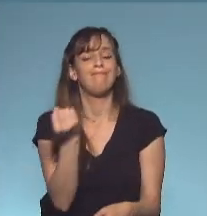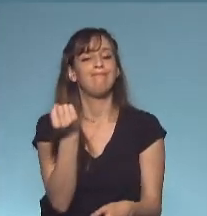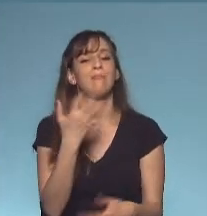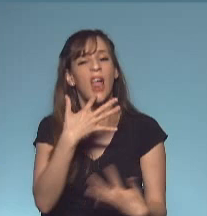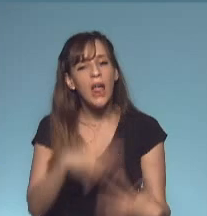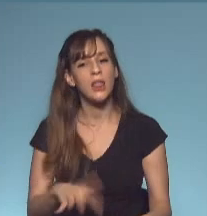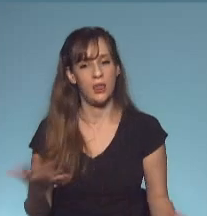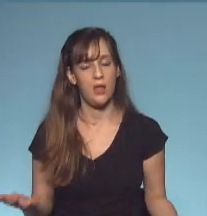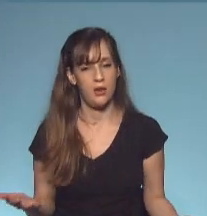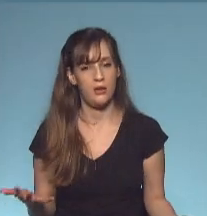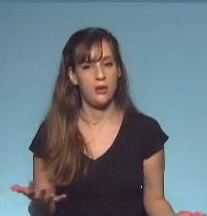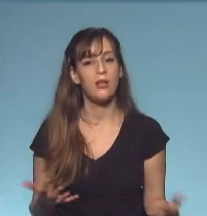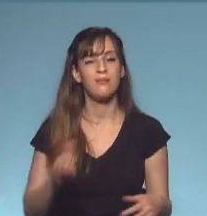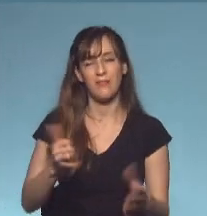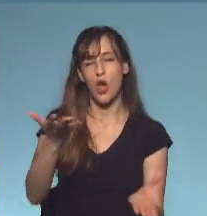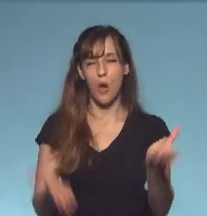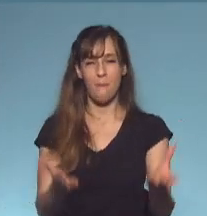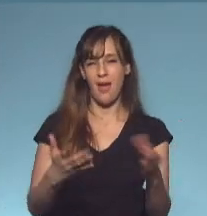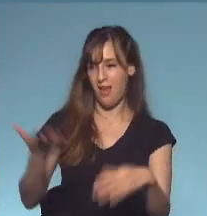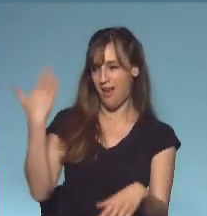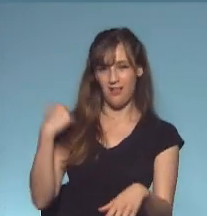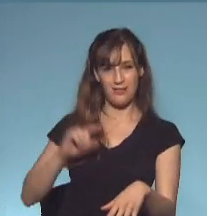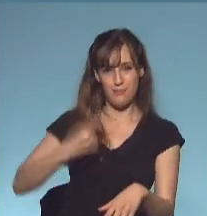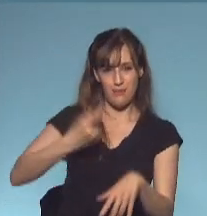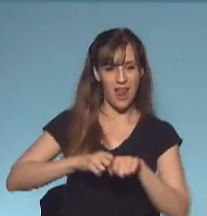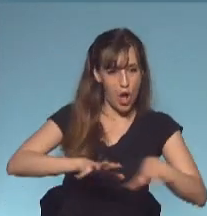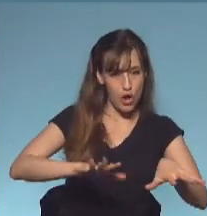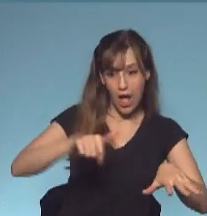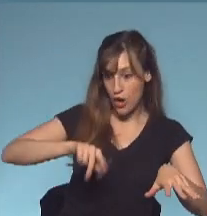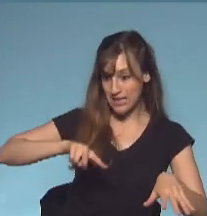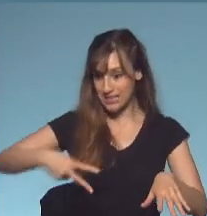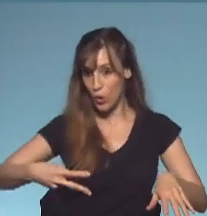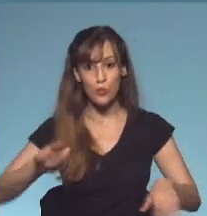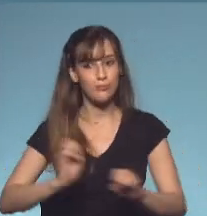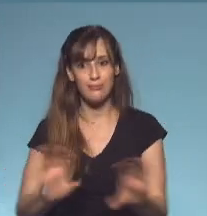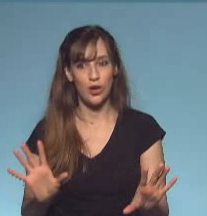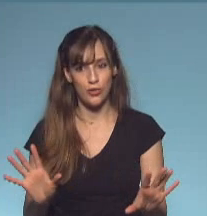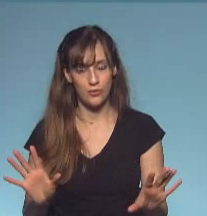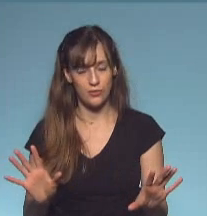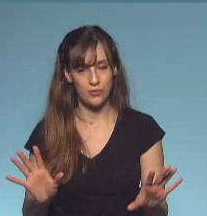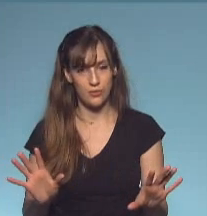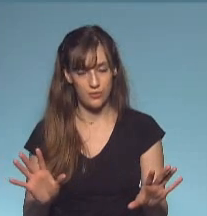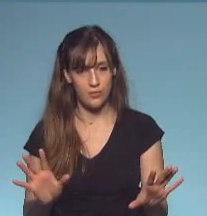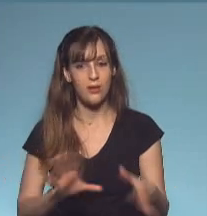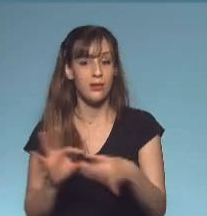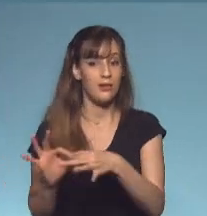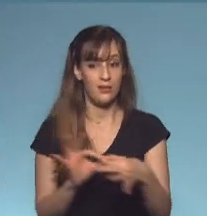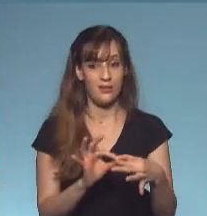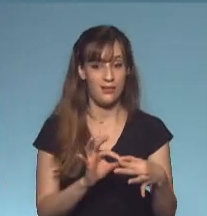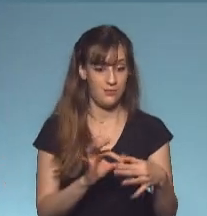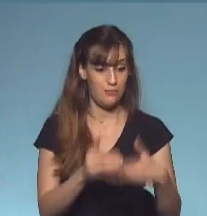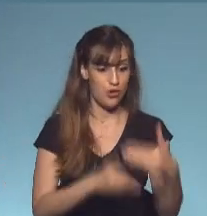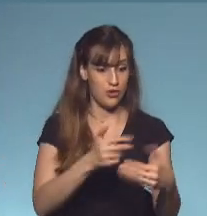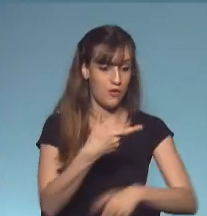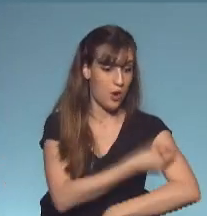su violencia de esta ola con la anterior, asociar el proceso de vacunación con la segunda ola